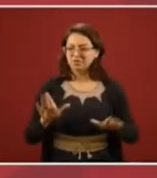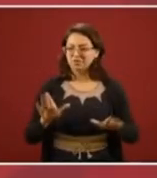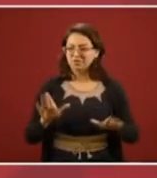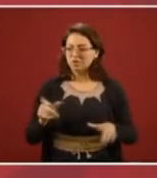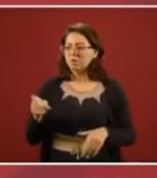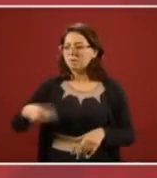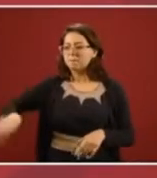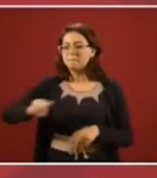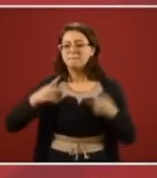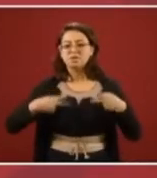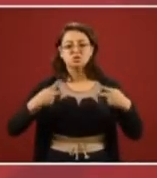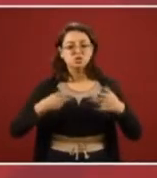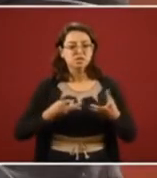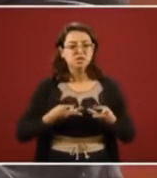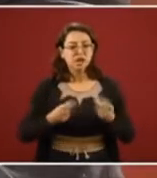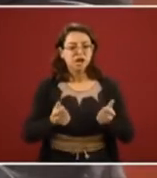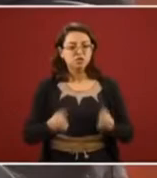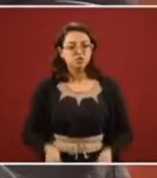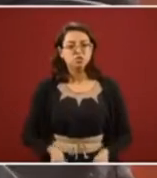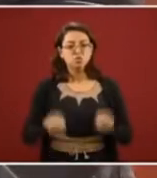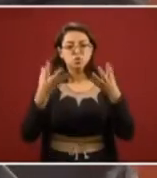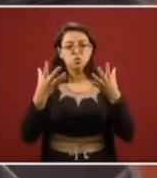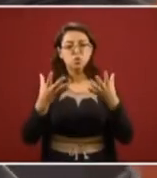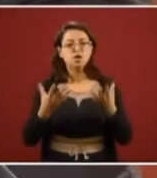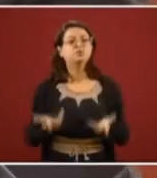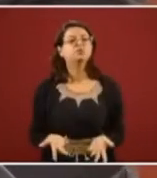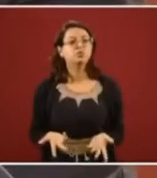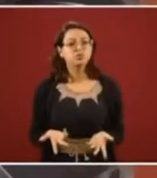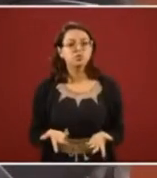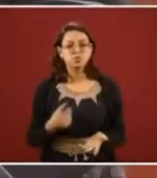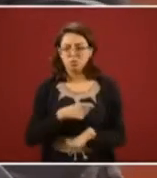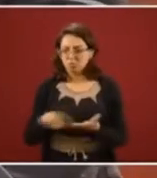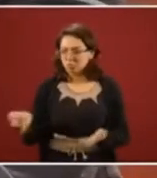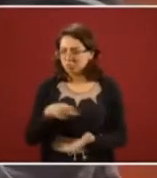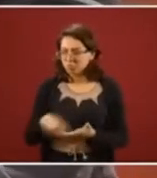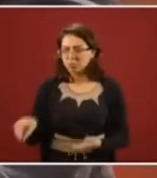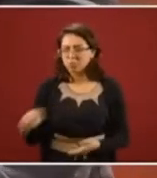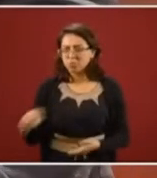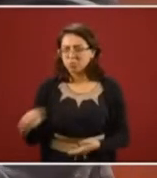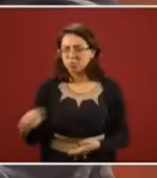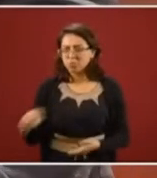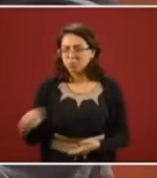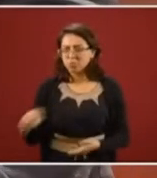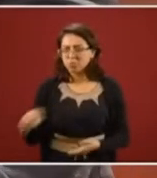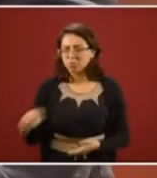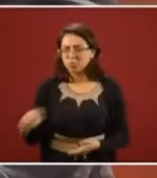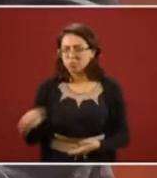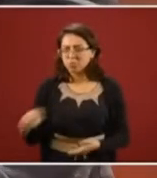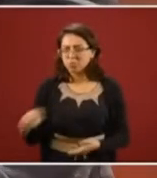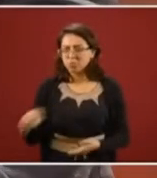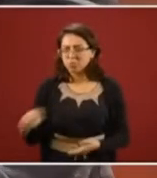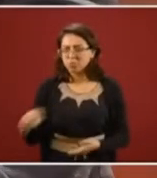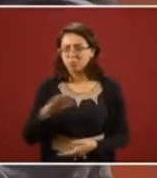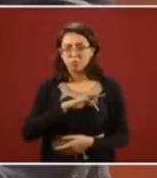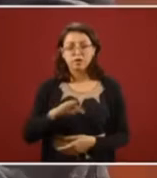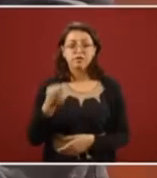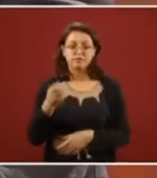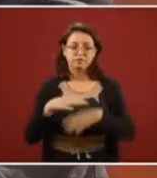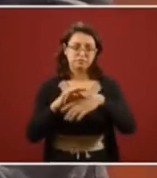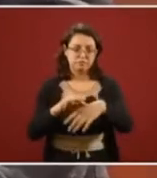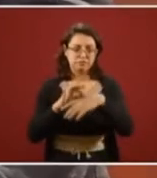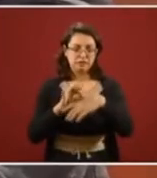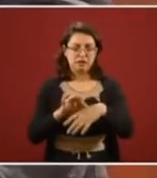sway eso es más realista dar es muy reglas checa